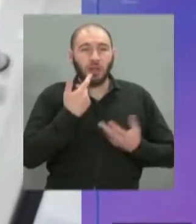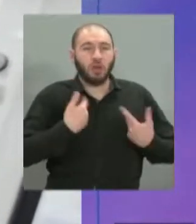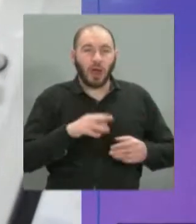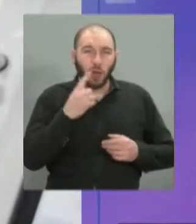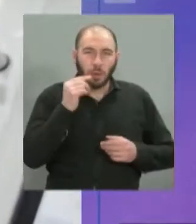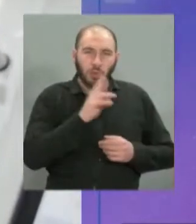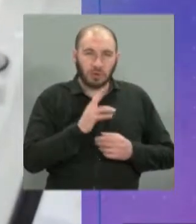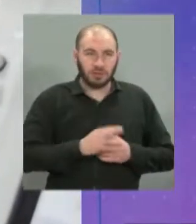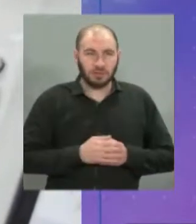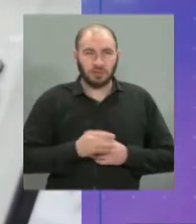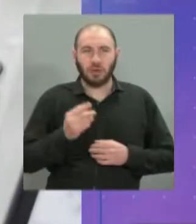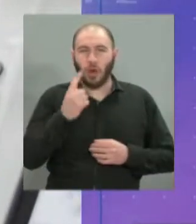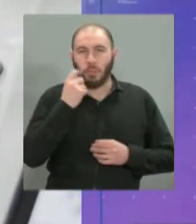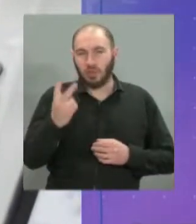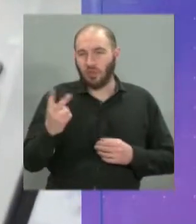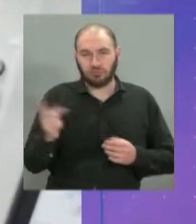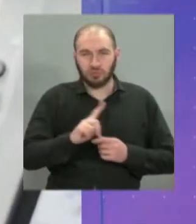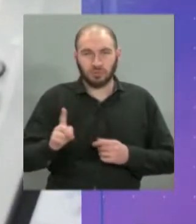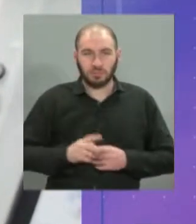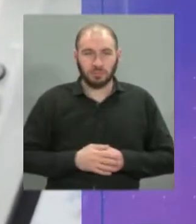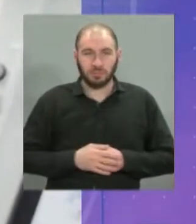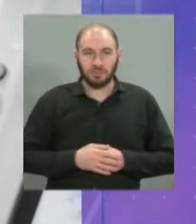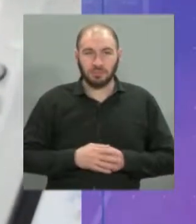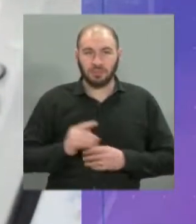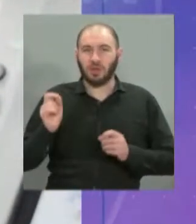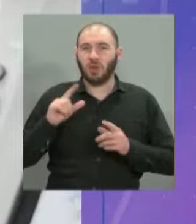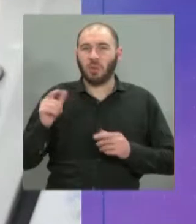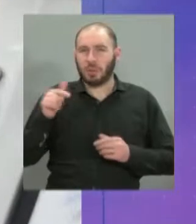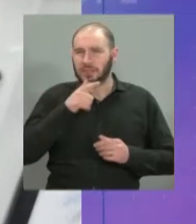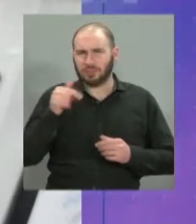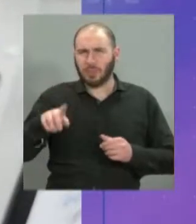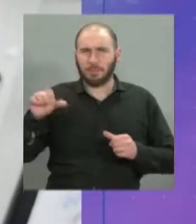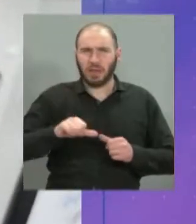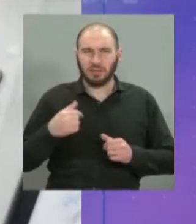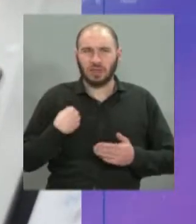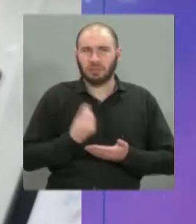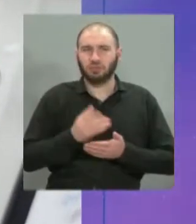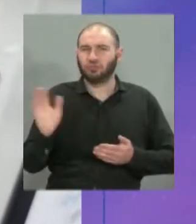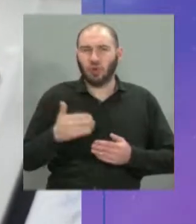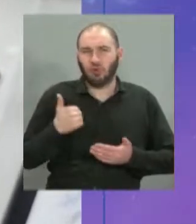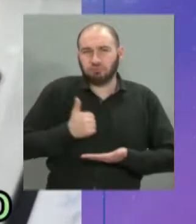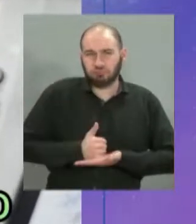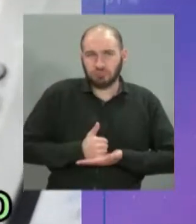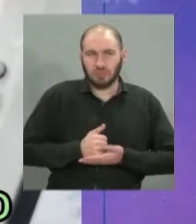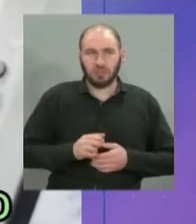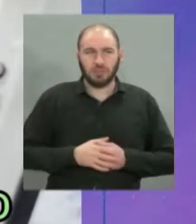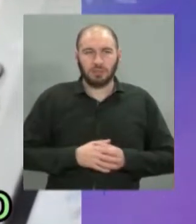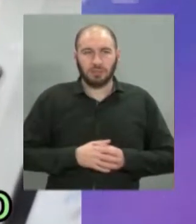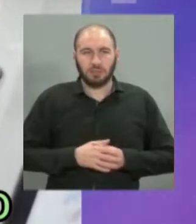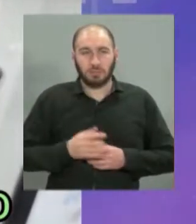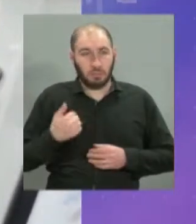mujer y un hombre, pero 2 chicos no es lo mismo. Yo no puedo creer. Me parece que se están desubicando y hablo por parte de todos los que estamos acá de que lo que están haciendo